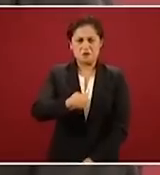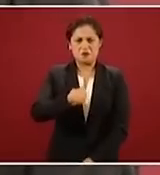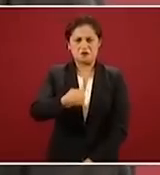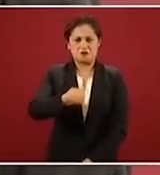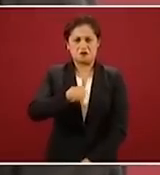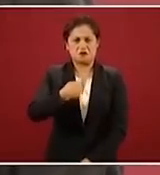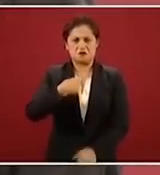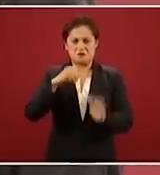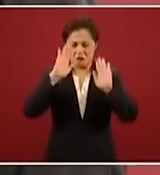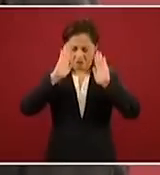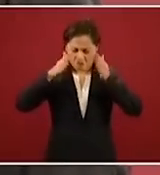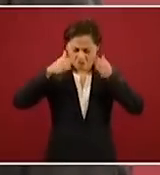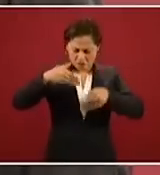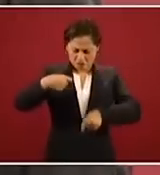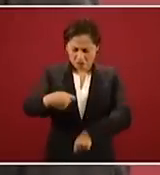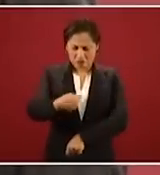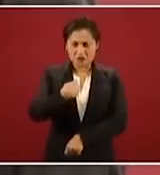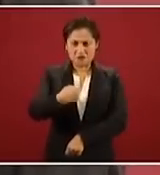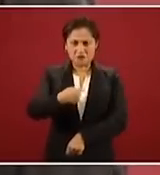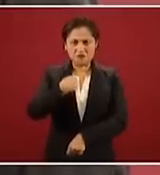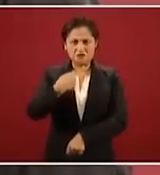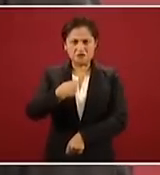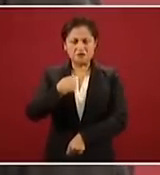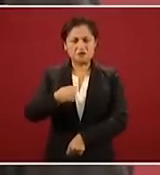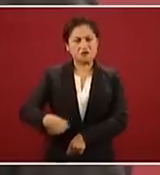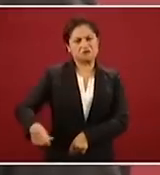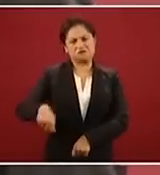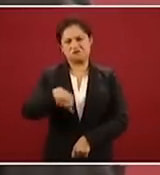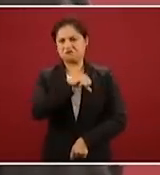volvernos individualistas, egoístas,